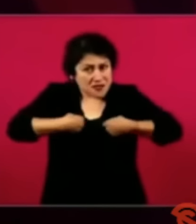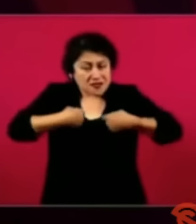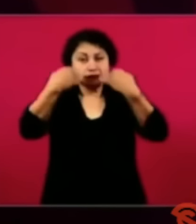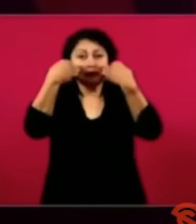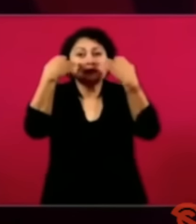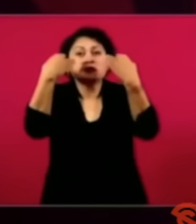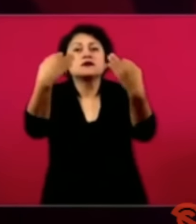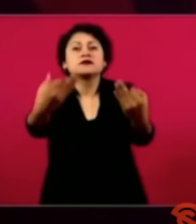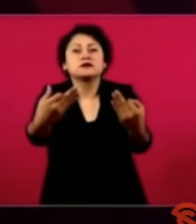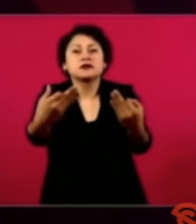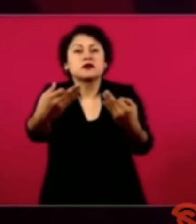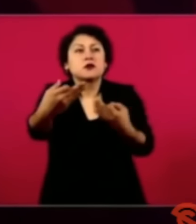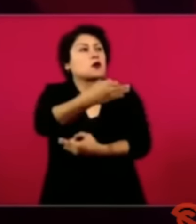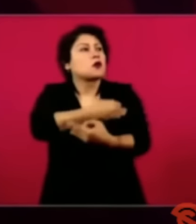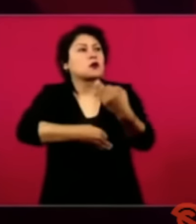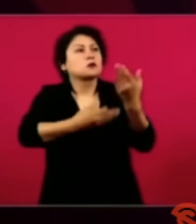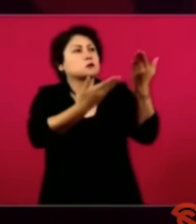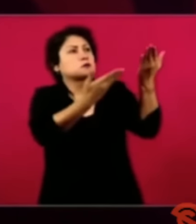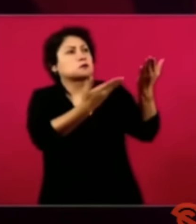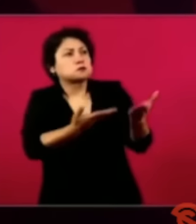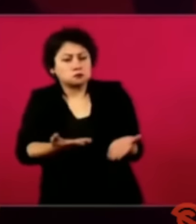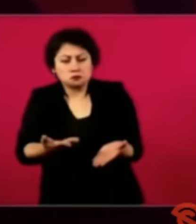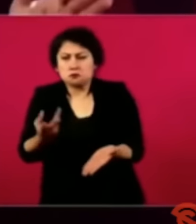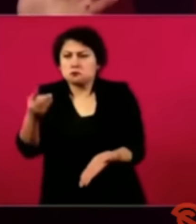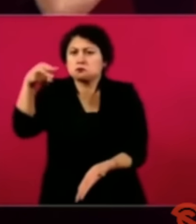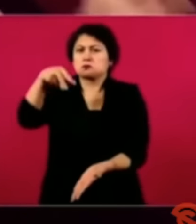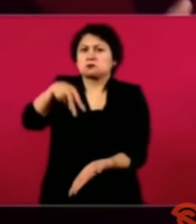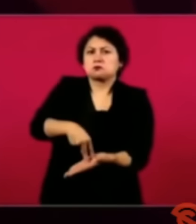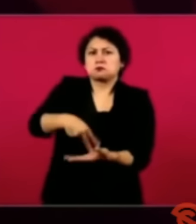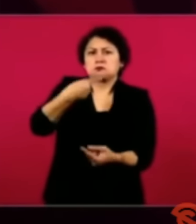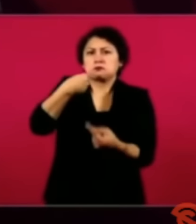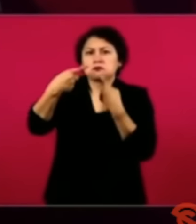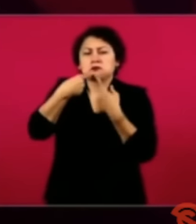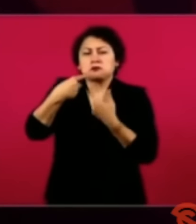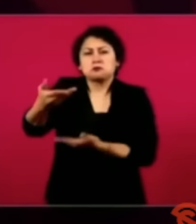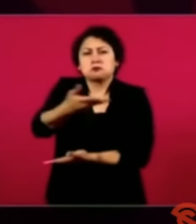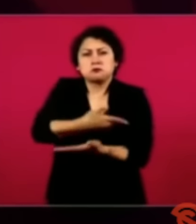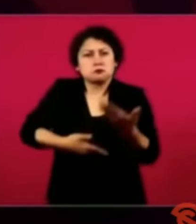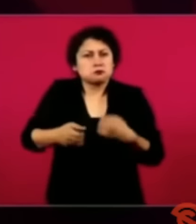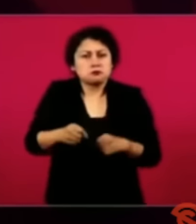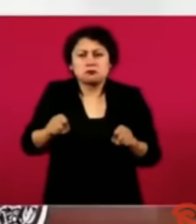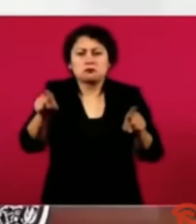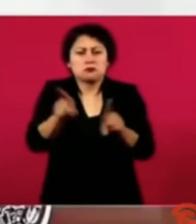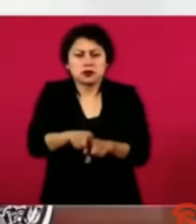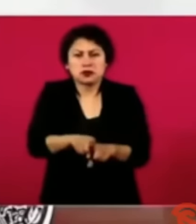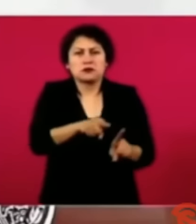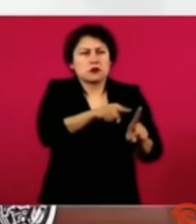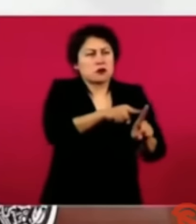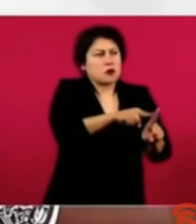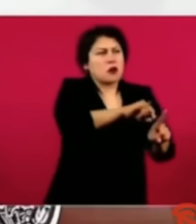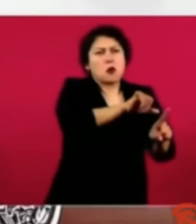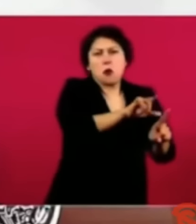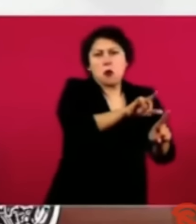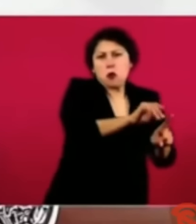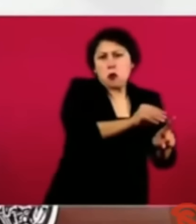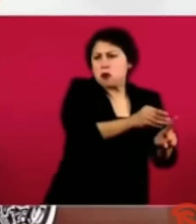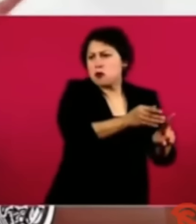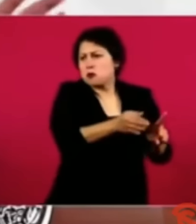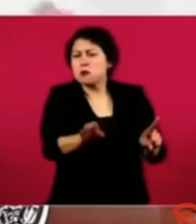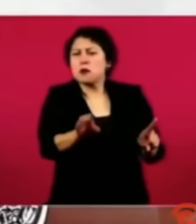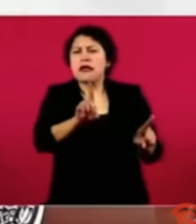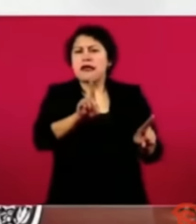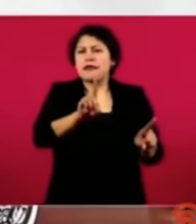su derecho de réplica desde Julio Astillero hasta Denise Dresser, hasta uno